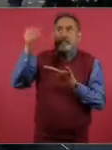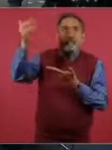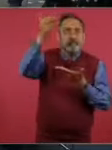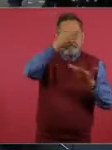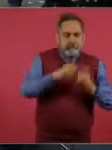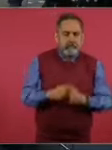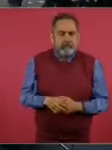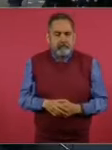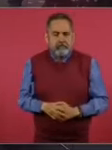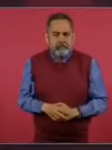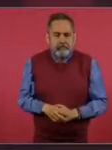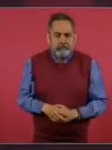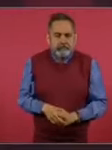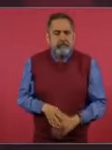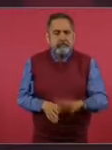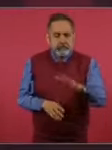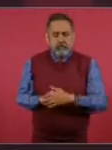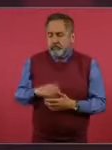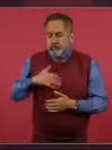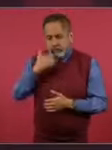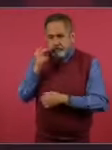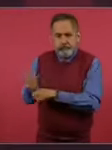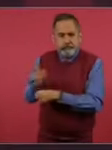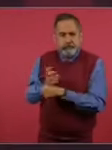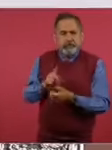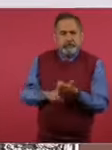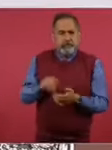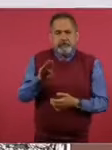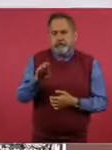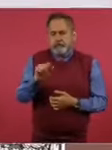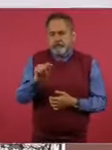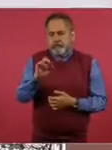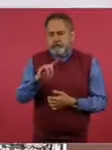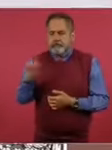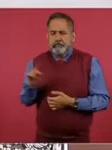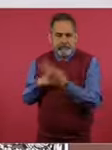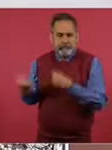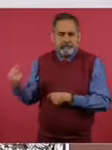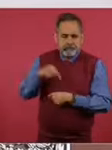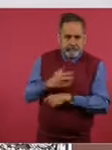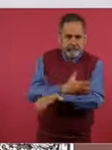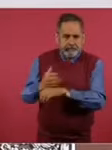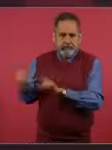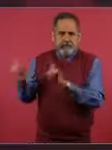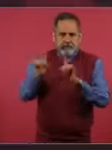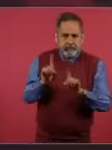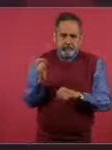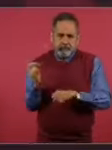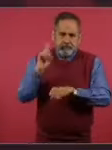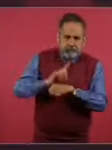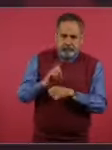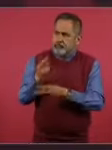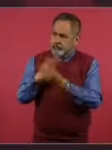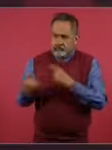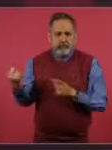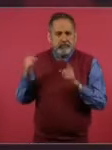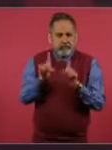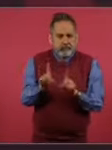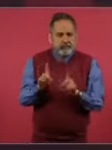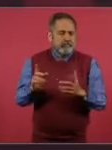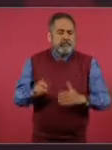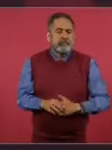Bueno, yo quiero invitar gracias a Beatriz que nos acompañe esto un día aquí,